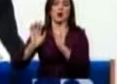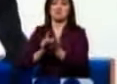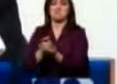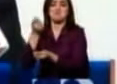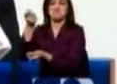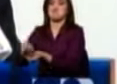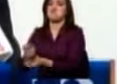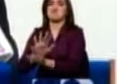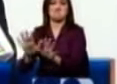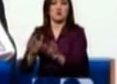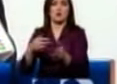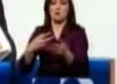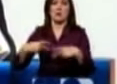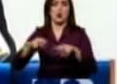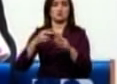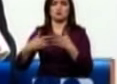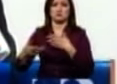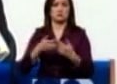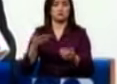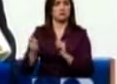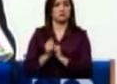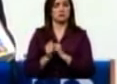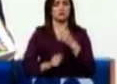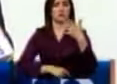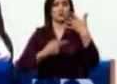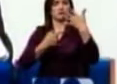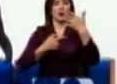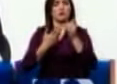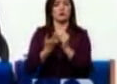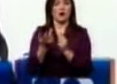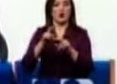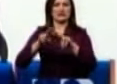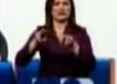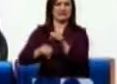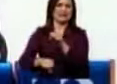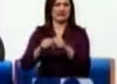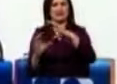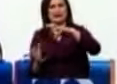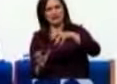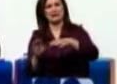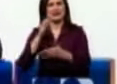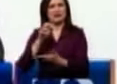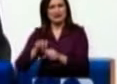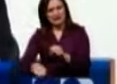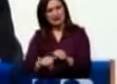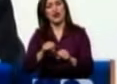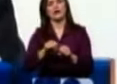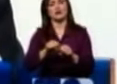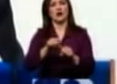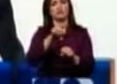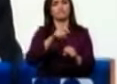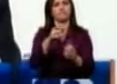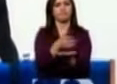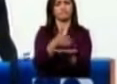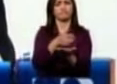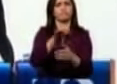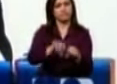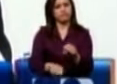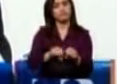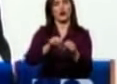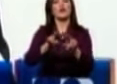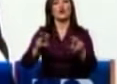lo da, el de reposición de bienes en seres, que es de $2,000, es decir, en los casos, por ejemplo, en los que por